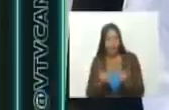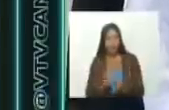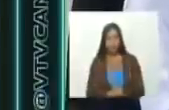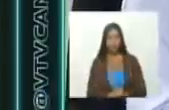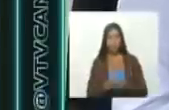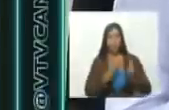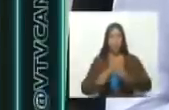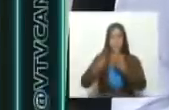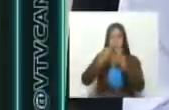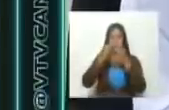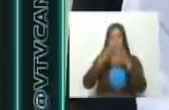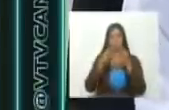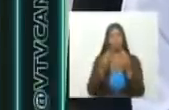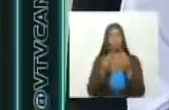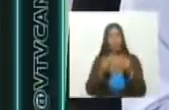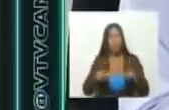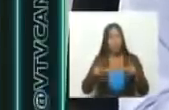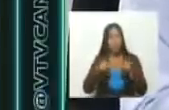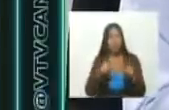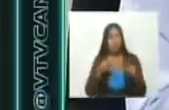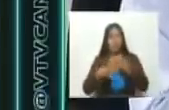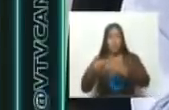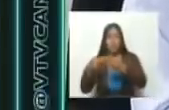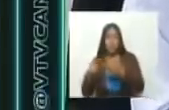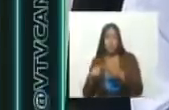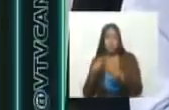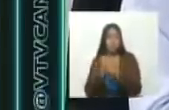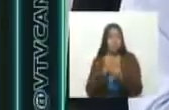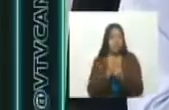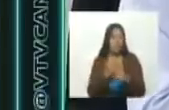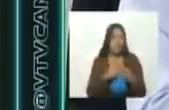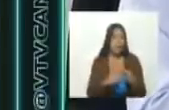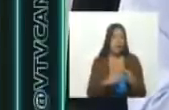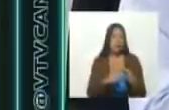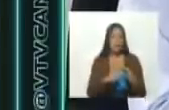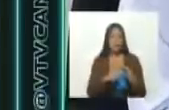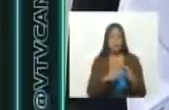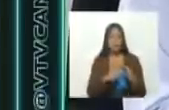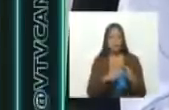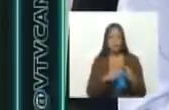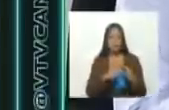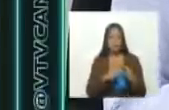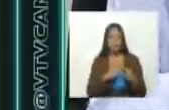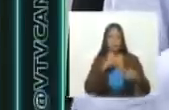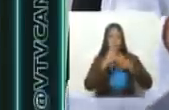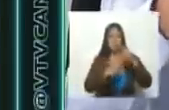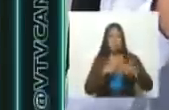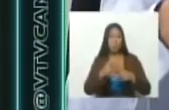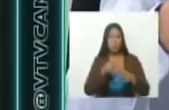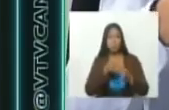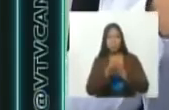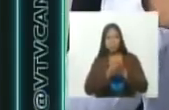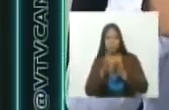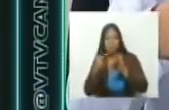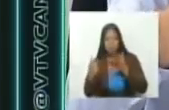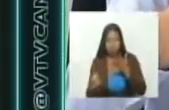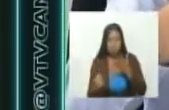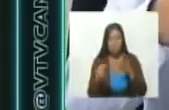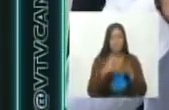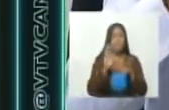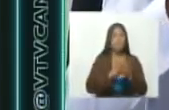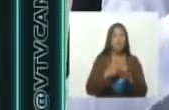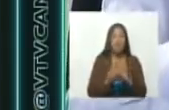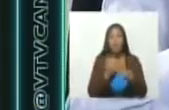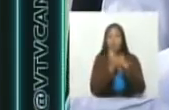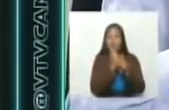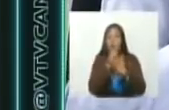Ahora, en lo económico hay muchos espacios. Construcción de obra, el tema productivo propiamente dicho, porque los trabajadores